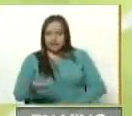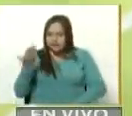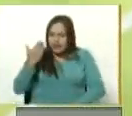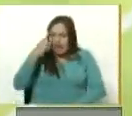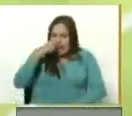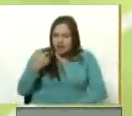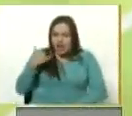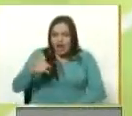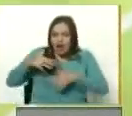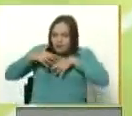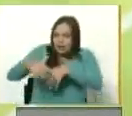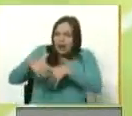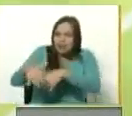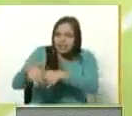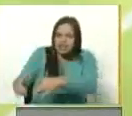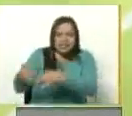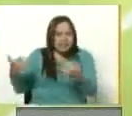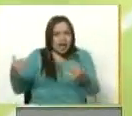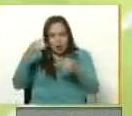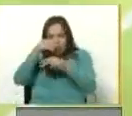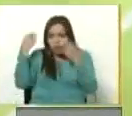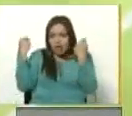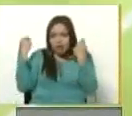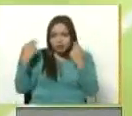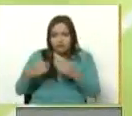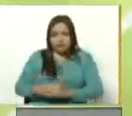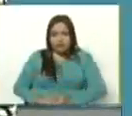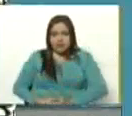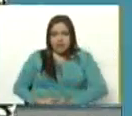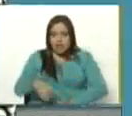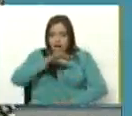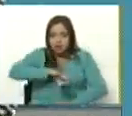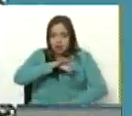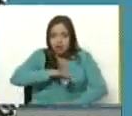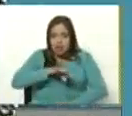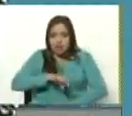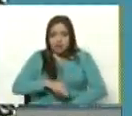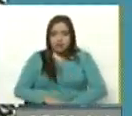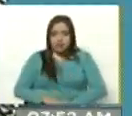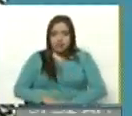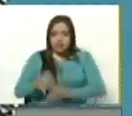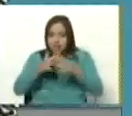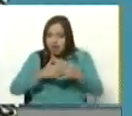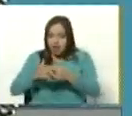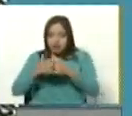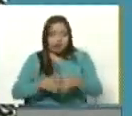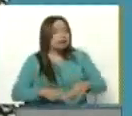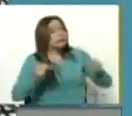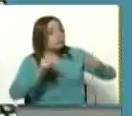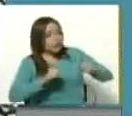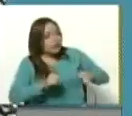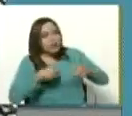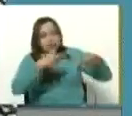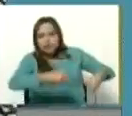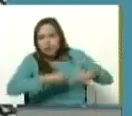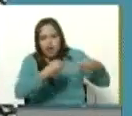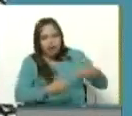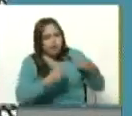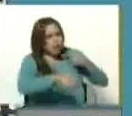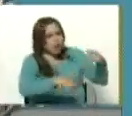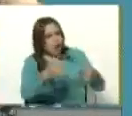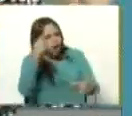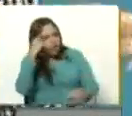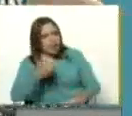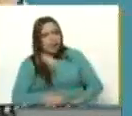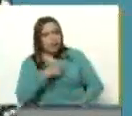provocaron movilización, ¿ya están olvidados dentro de la sociedad estadounidense? Pasa diario, hay matanzas diario, de